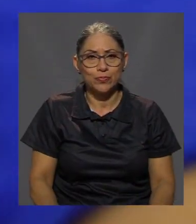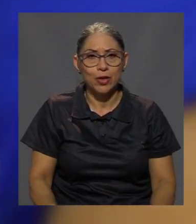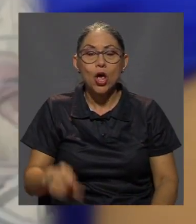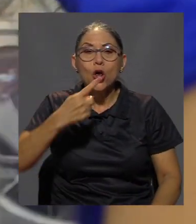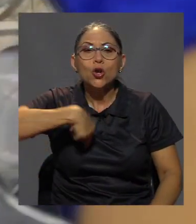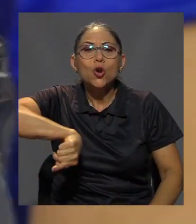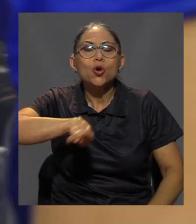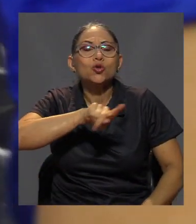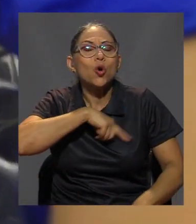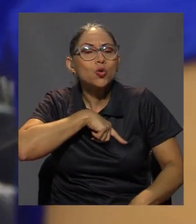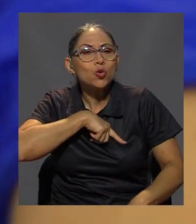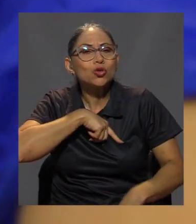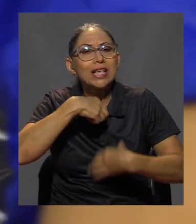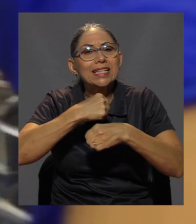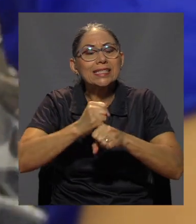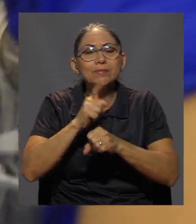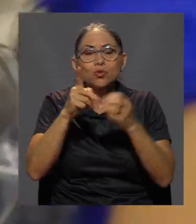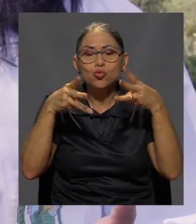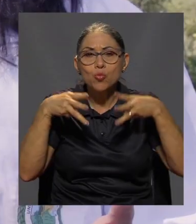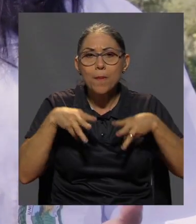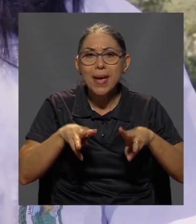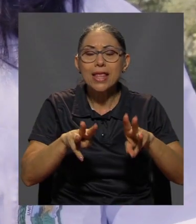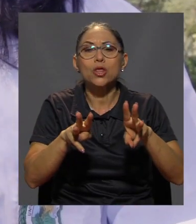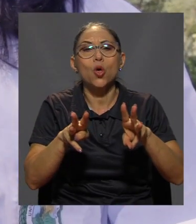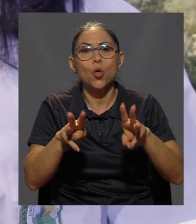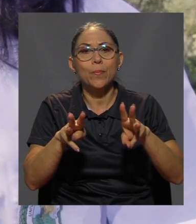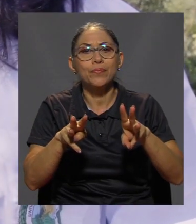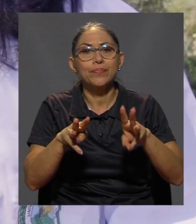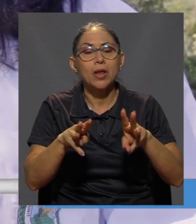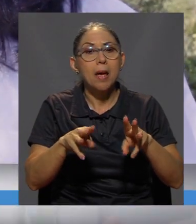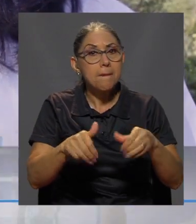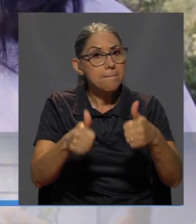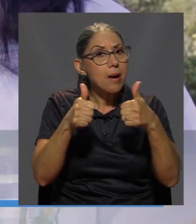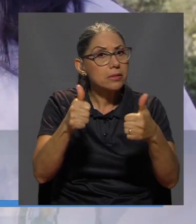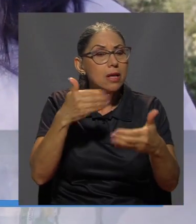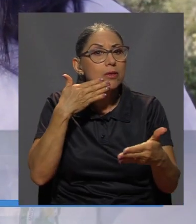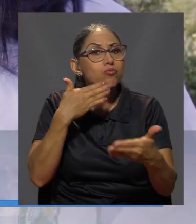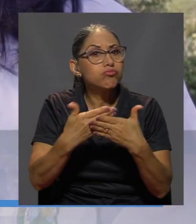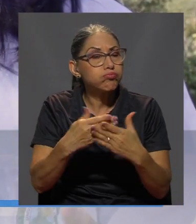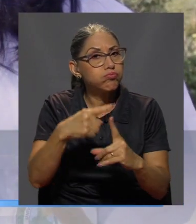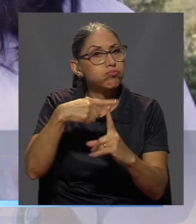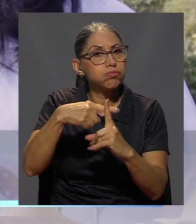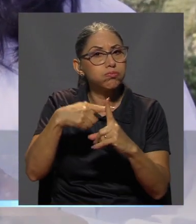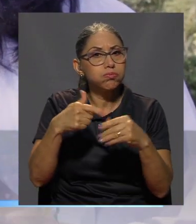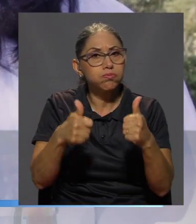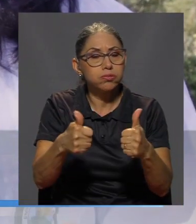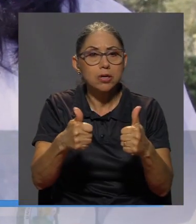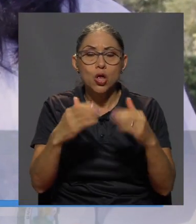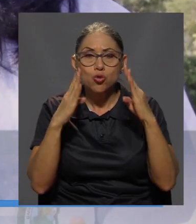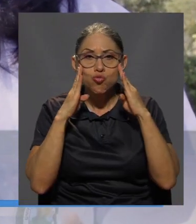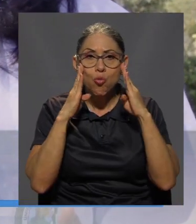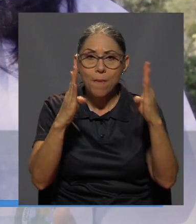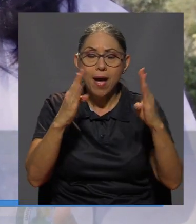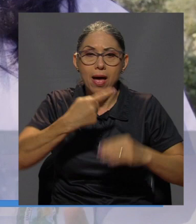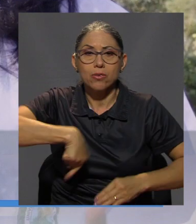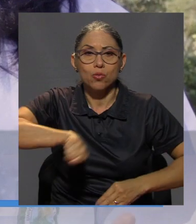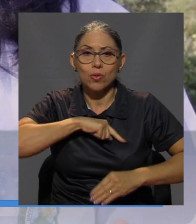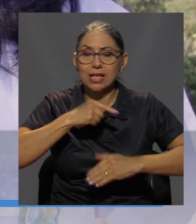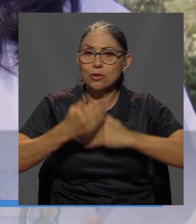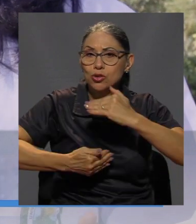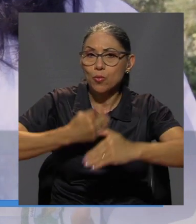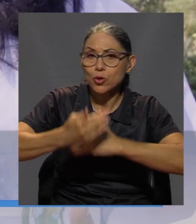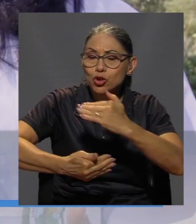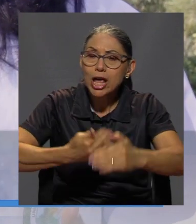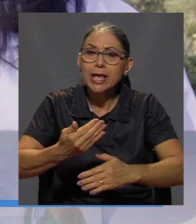fue diseñar un método bastante costo efectivo, tomando en cuenta nuestro